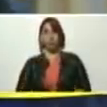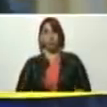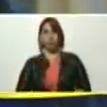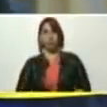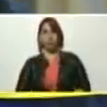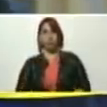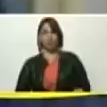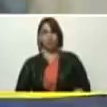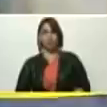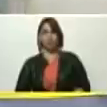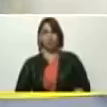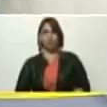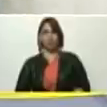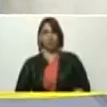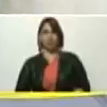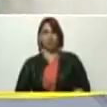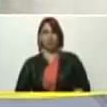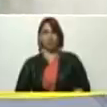Catatumbo.